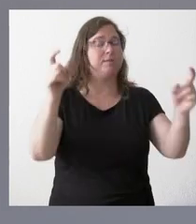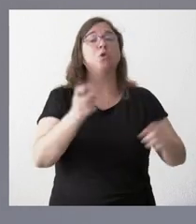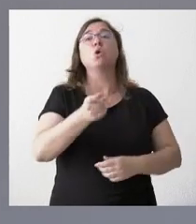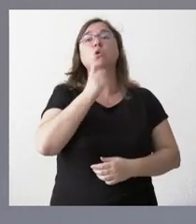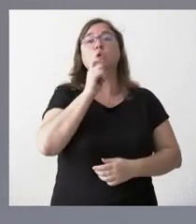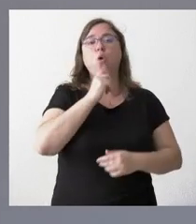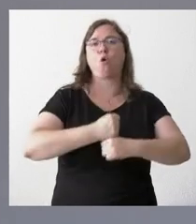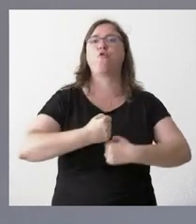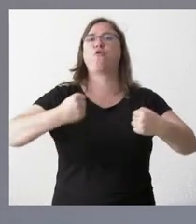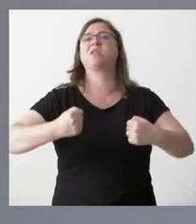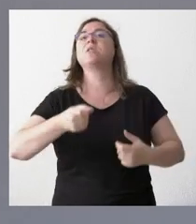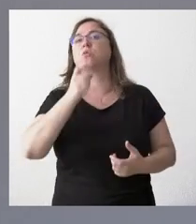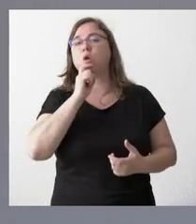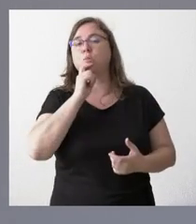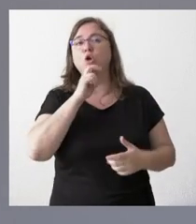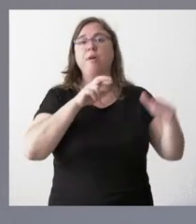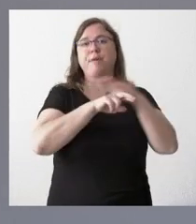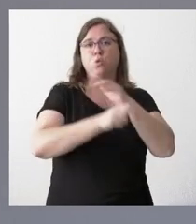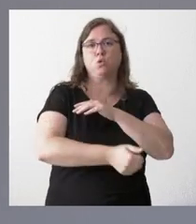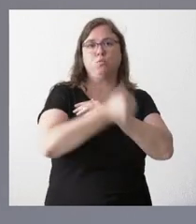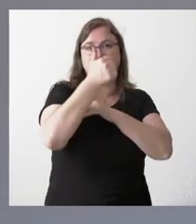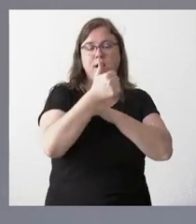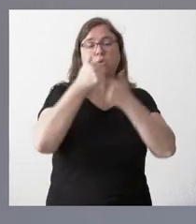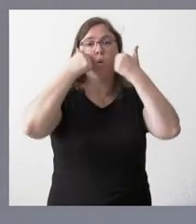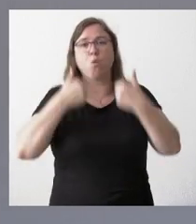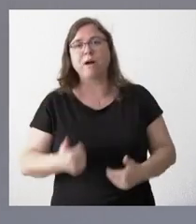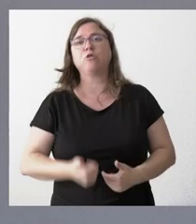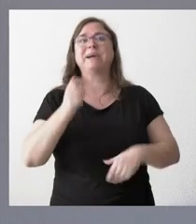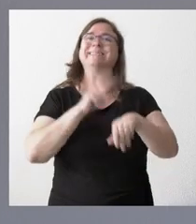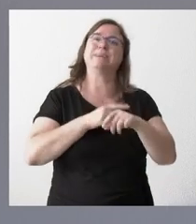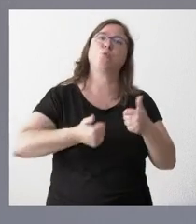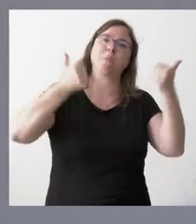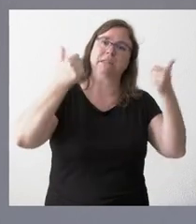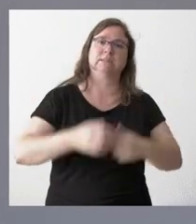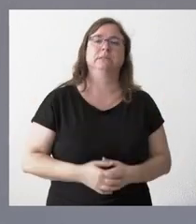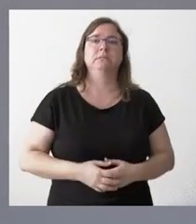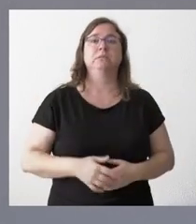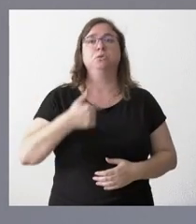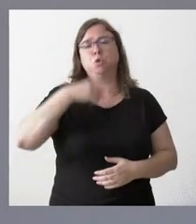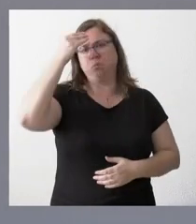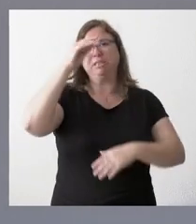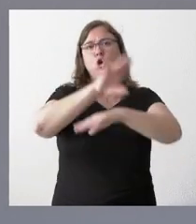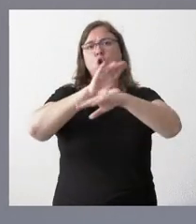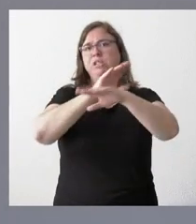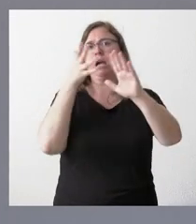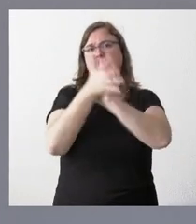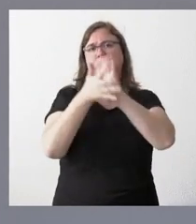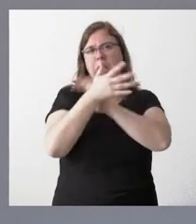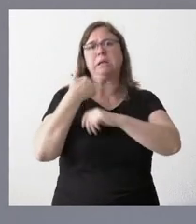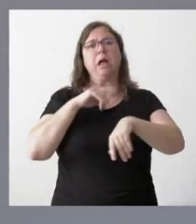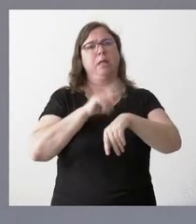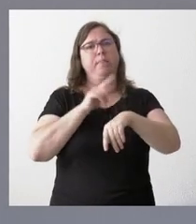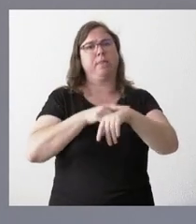a fortalecer? Con más medios y también con más recursos humanos durante más tiempo. Yo creo que el consejero lo explicó y dedicó a ello un tiempo